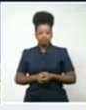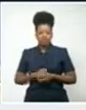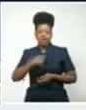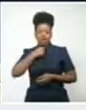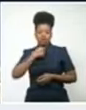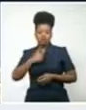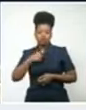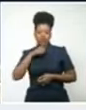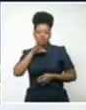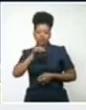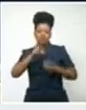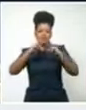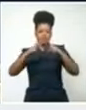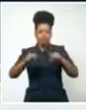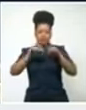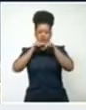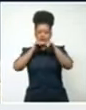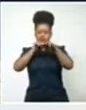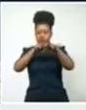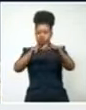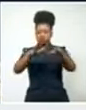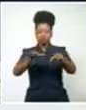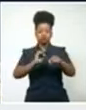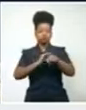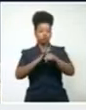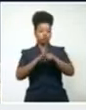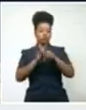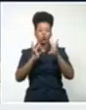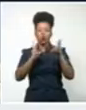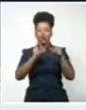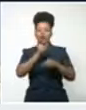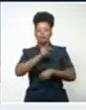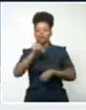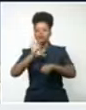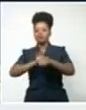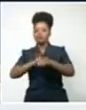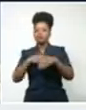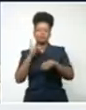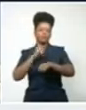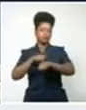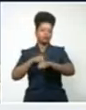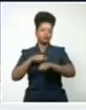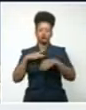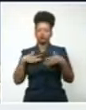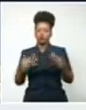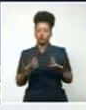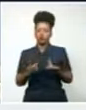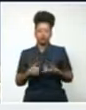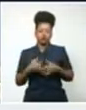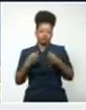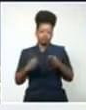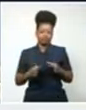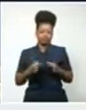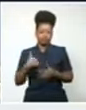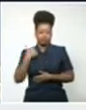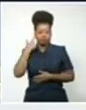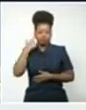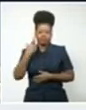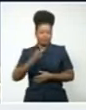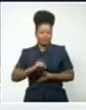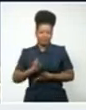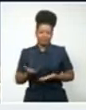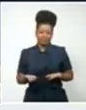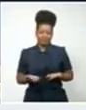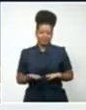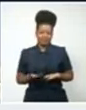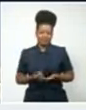oleada, de cuántos casos, en qué momento, eso realmente ni siquiera,